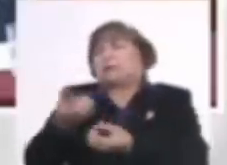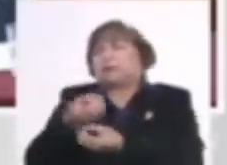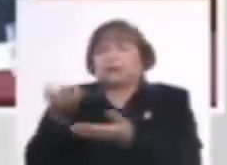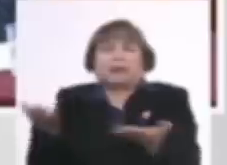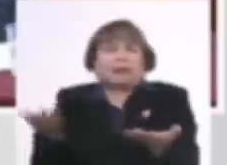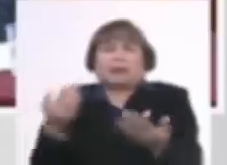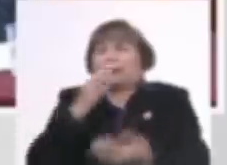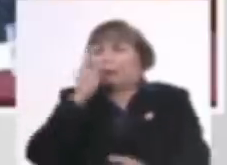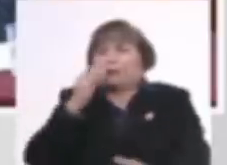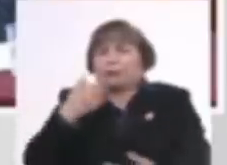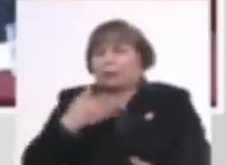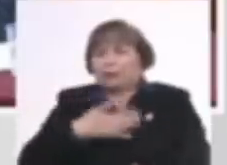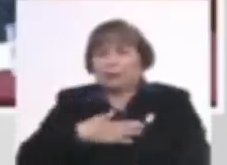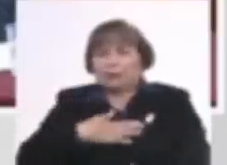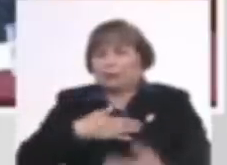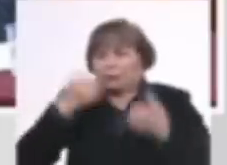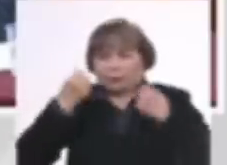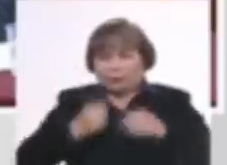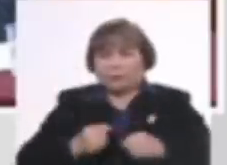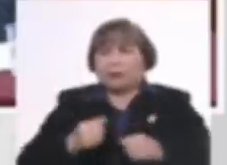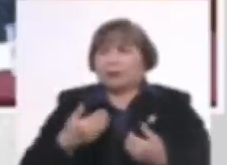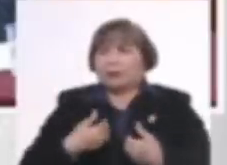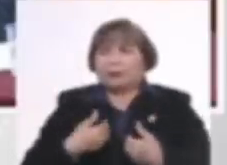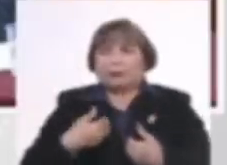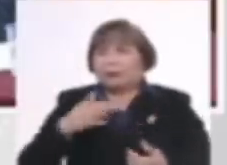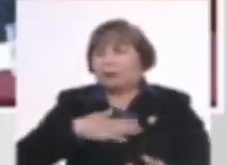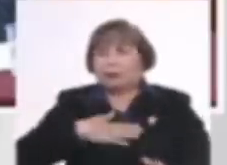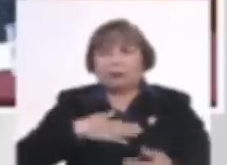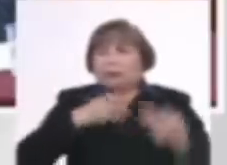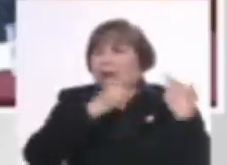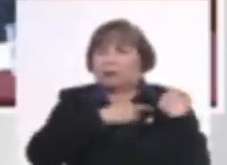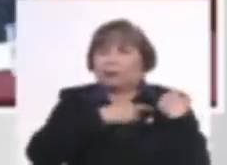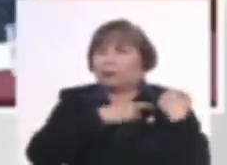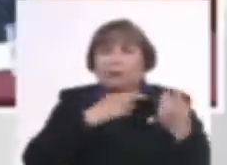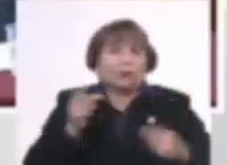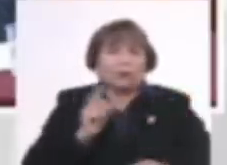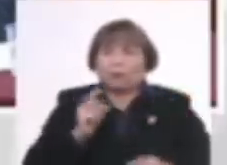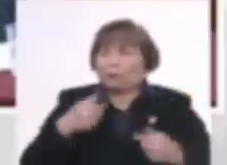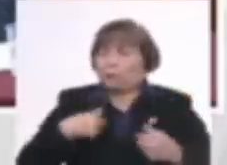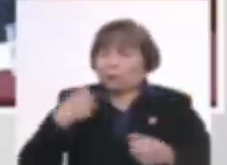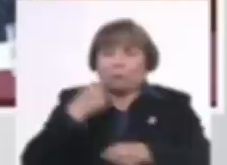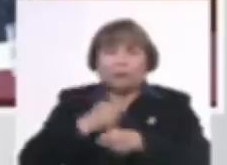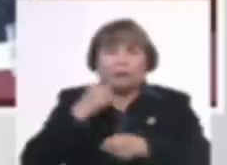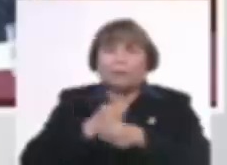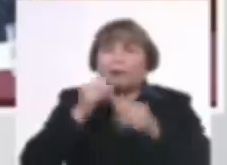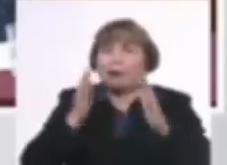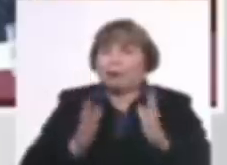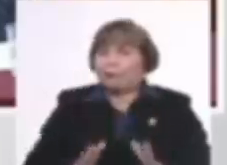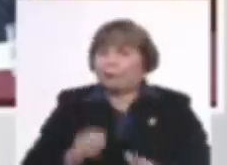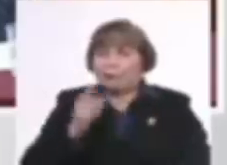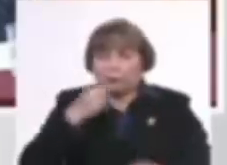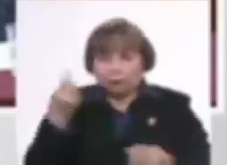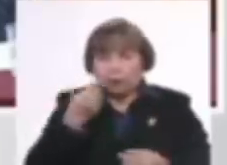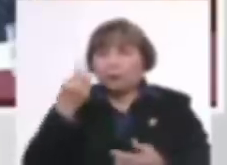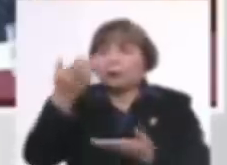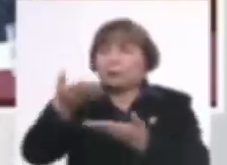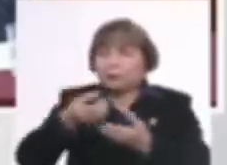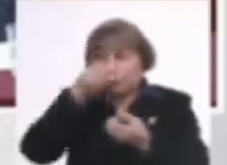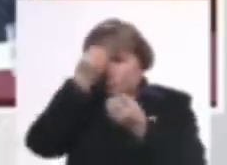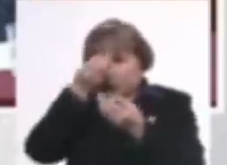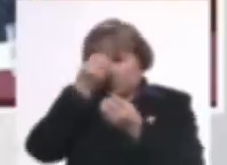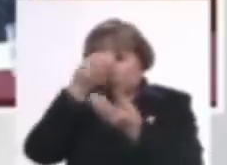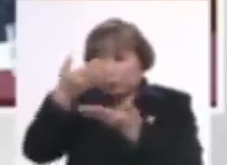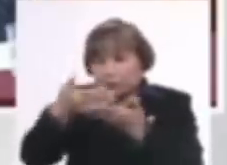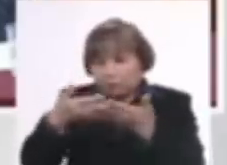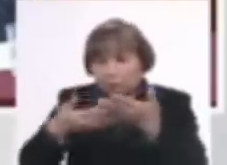algo que no está en mis posibilidades? No es mi función. Como trabajadora, solamente era recoger la